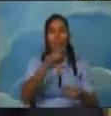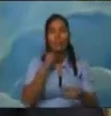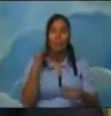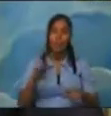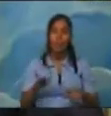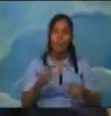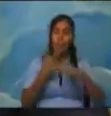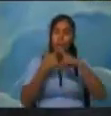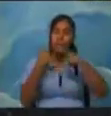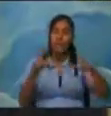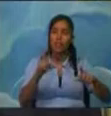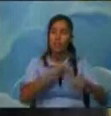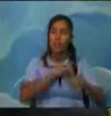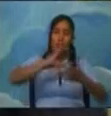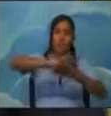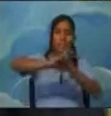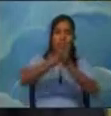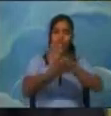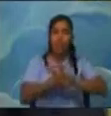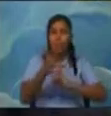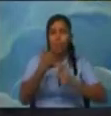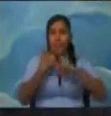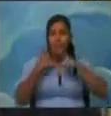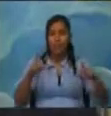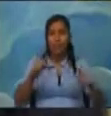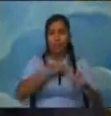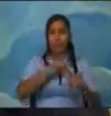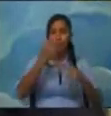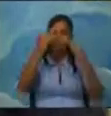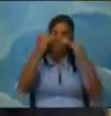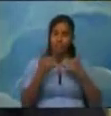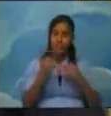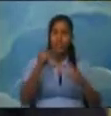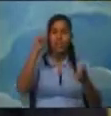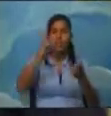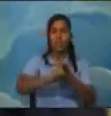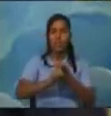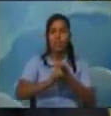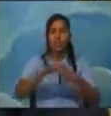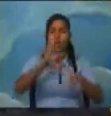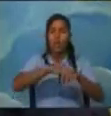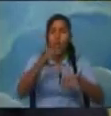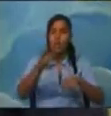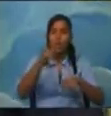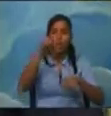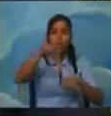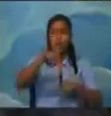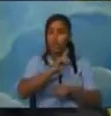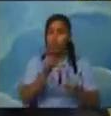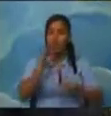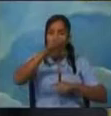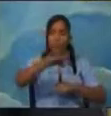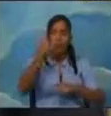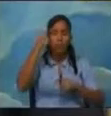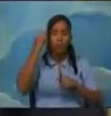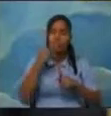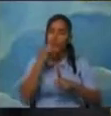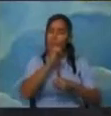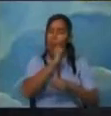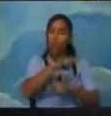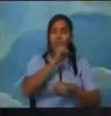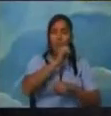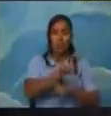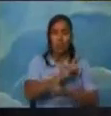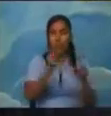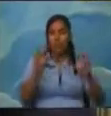puede librar de una destrucción, lo puede librar de un fracaso matrimonial, porque acá no estamos dando cuentos de camino, acá